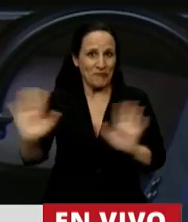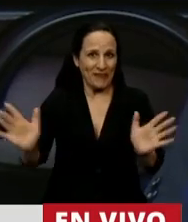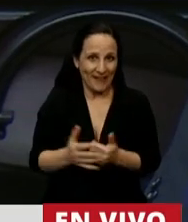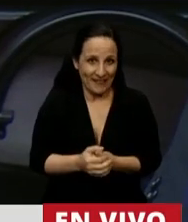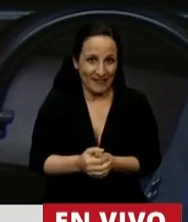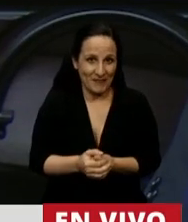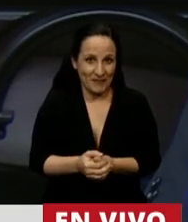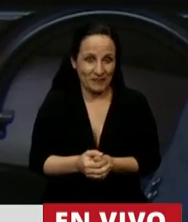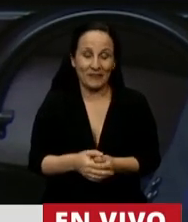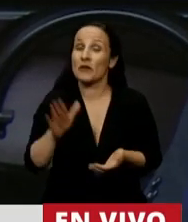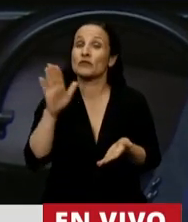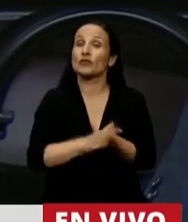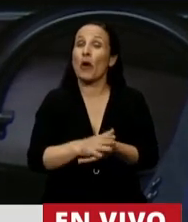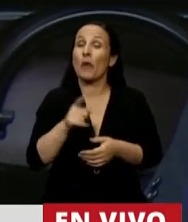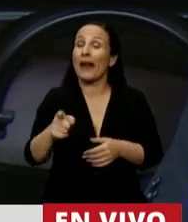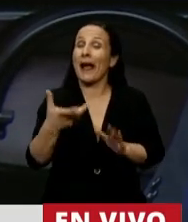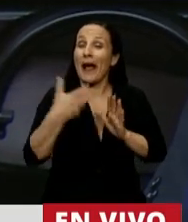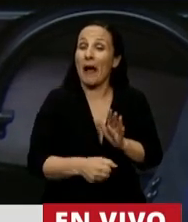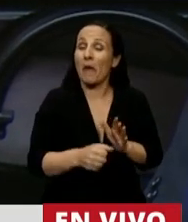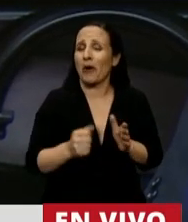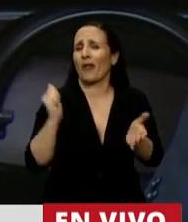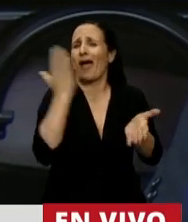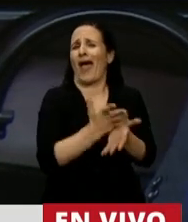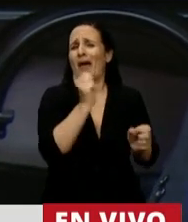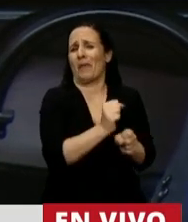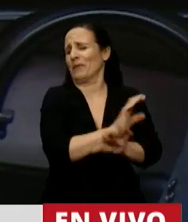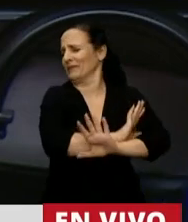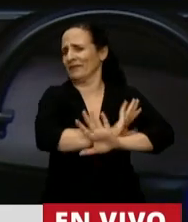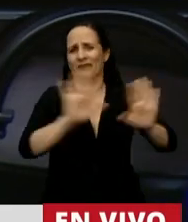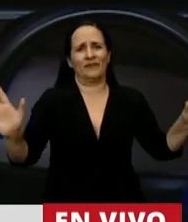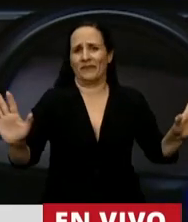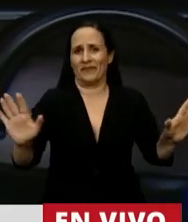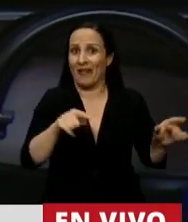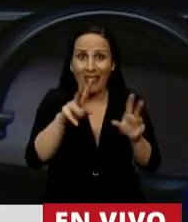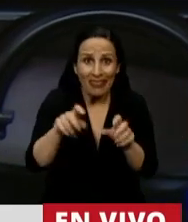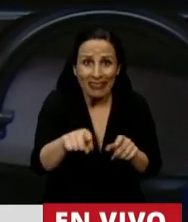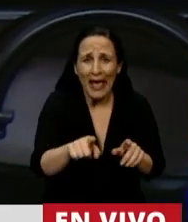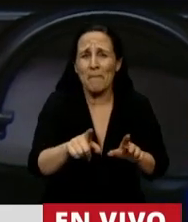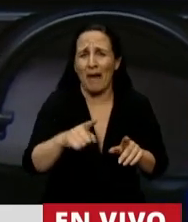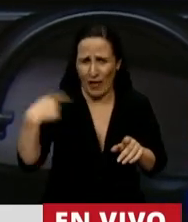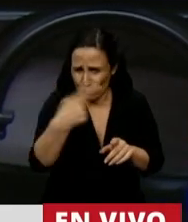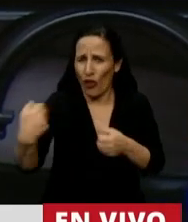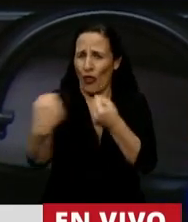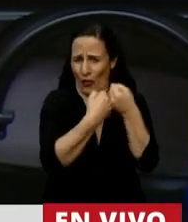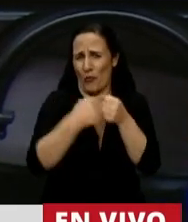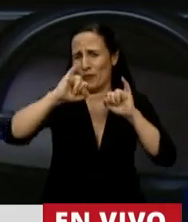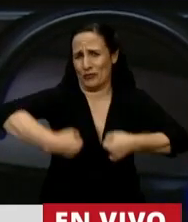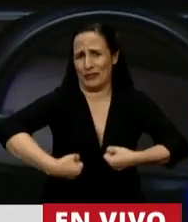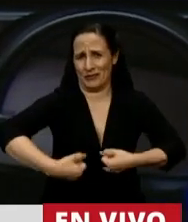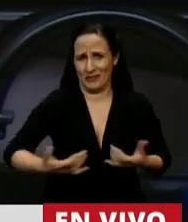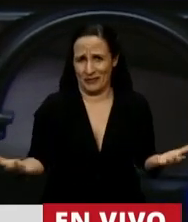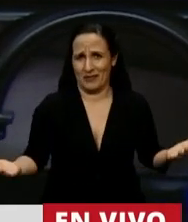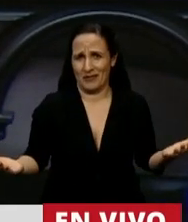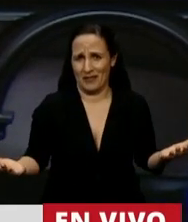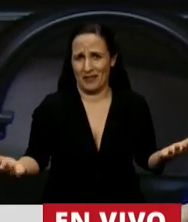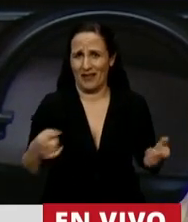El tema de la despenalización, seguramente en este tema nos vamos a poner de acuerdo entre todos,